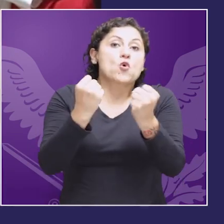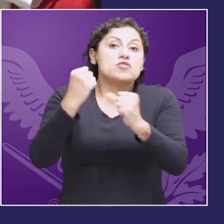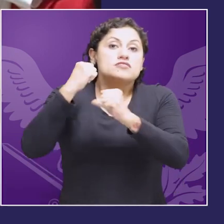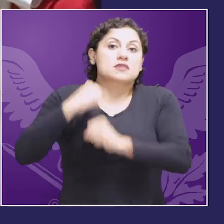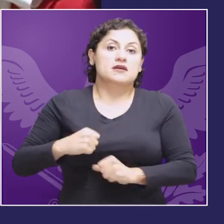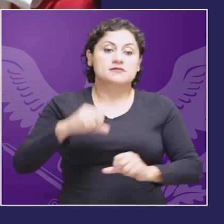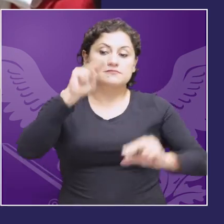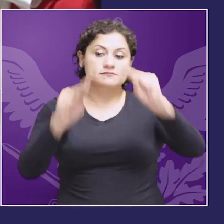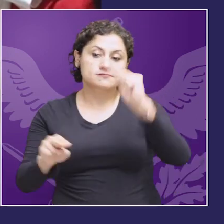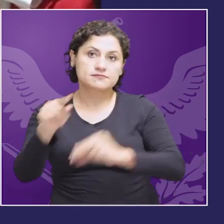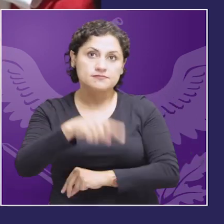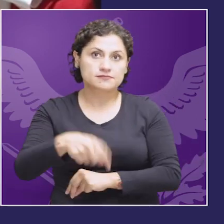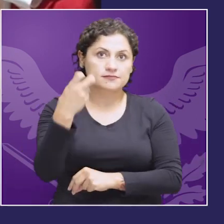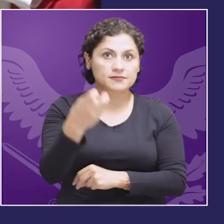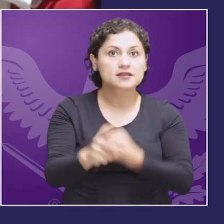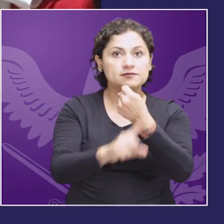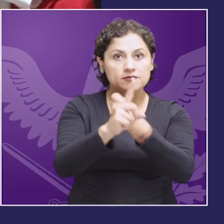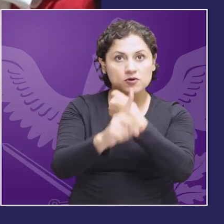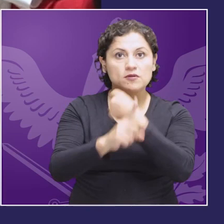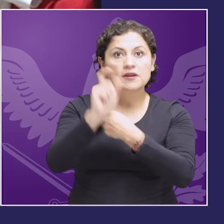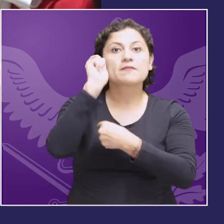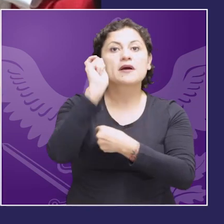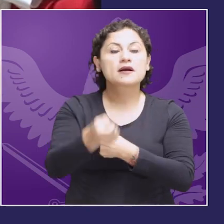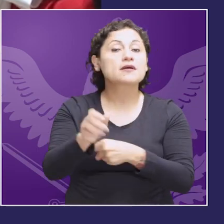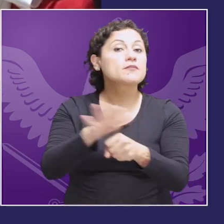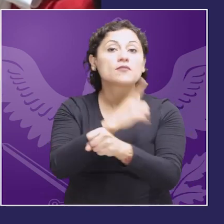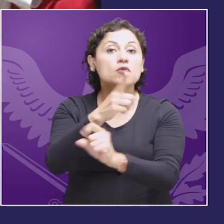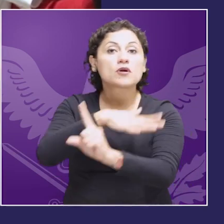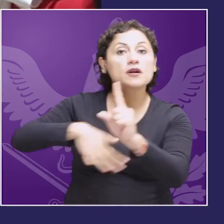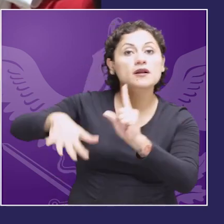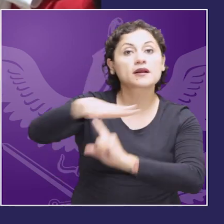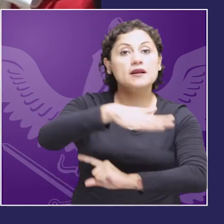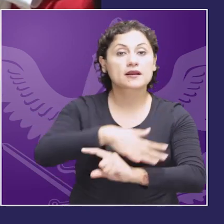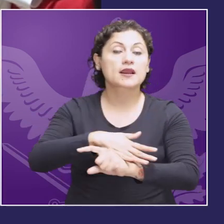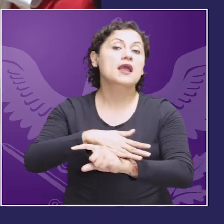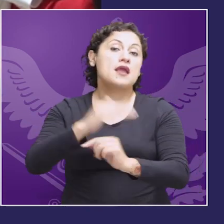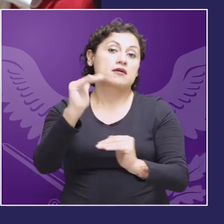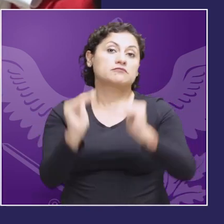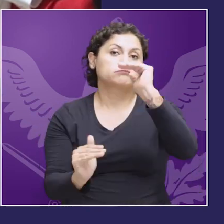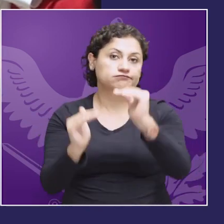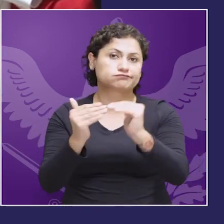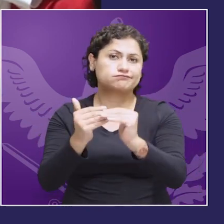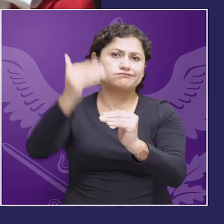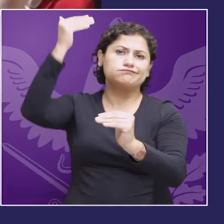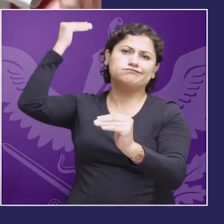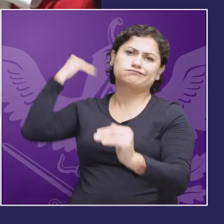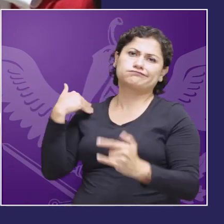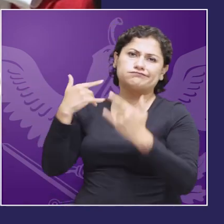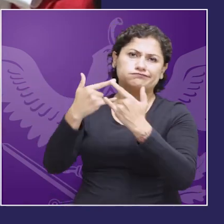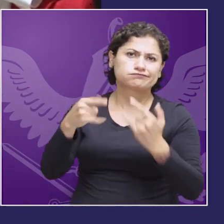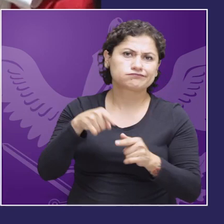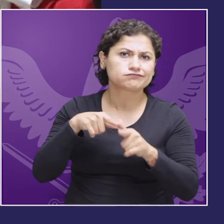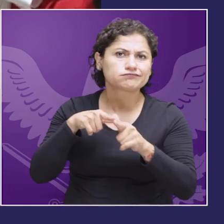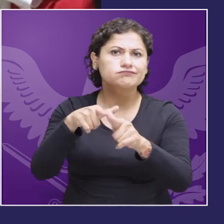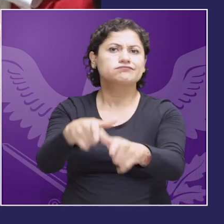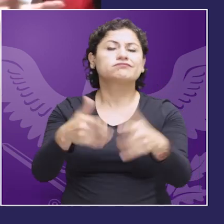la naturalización de un esquema de relaciones desiguales de poderes históricas. Entonces es como, bueno, ¿cómo vemos esa relación